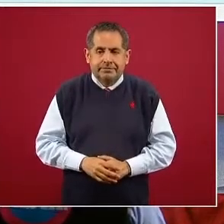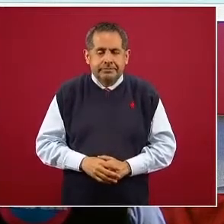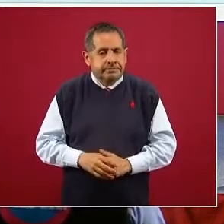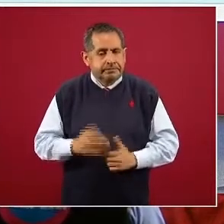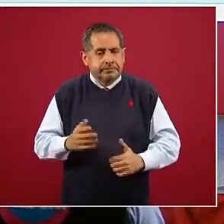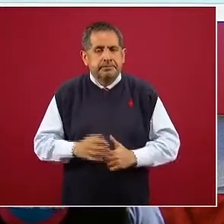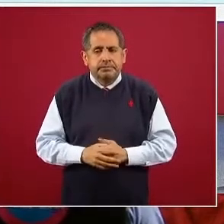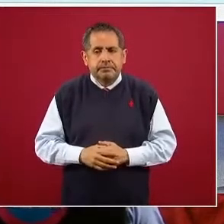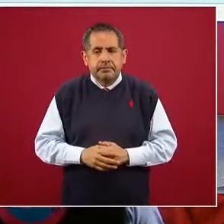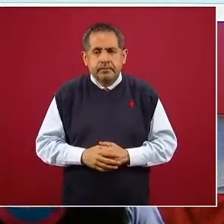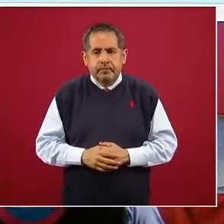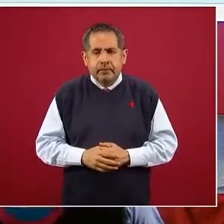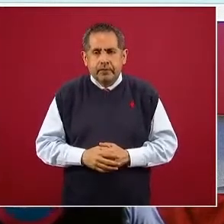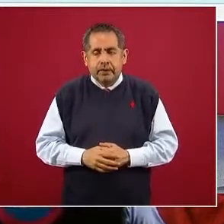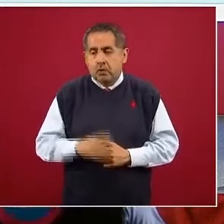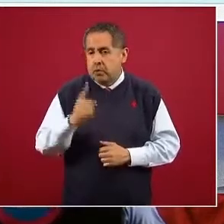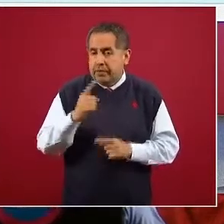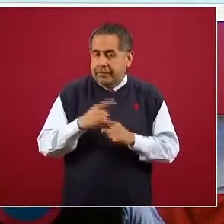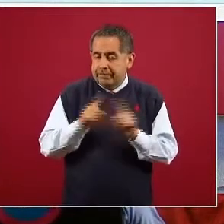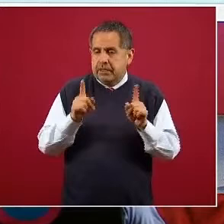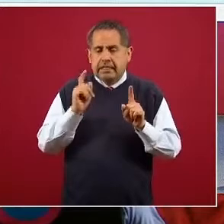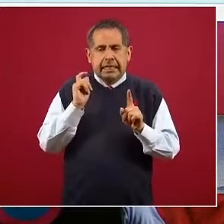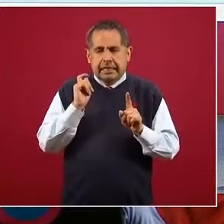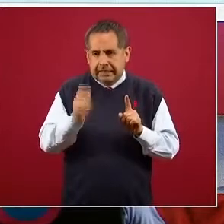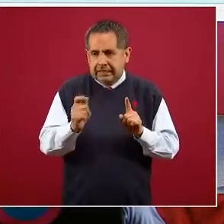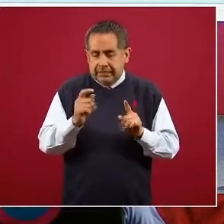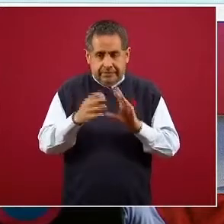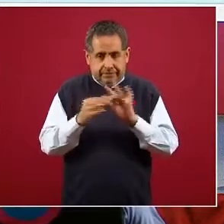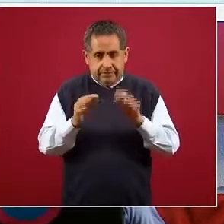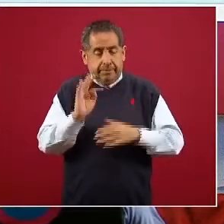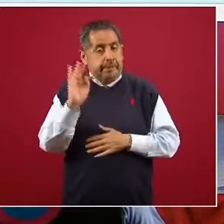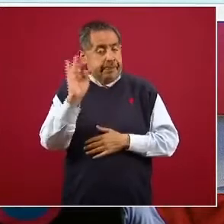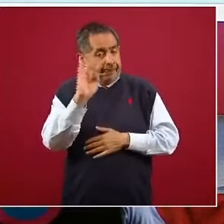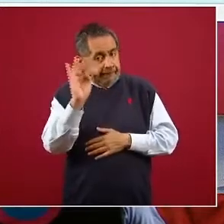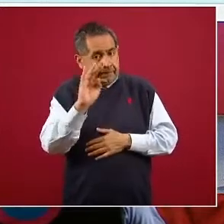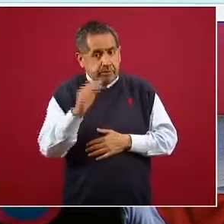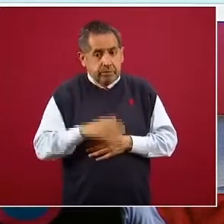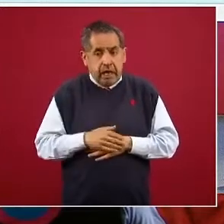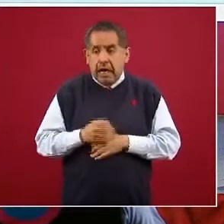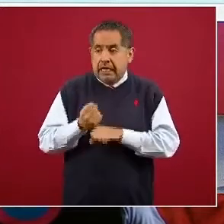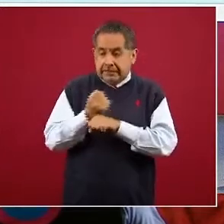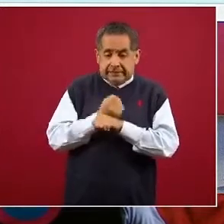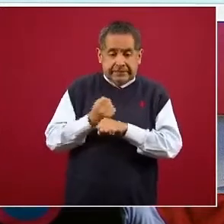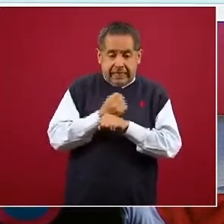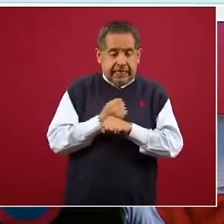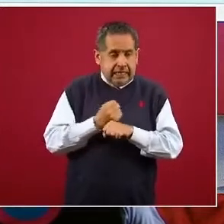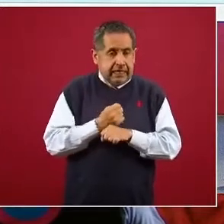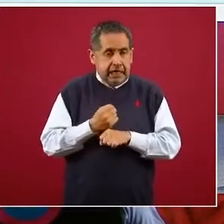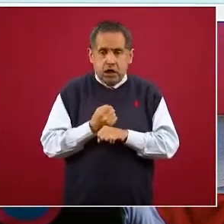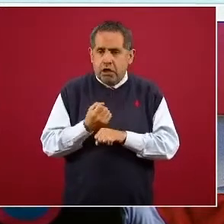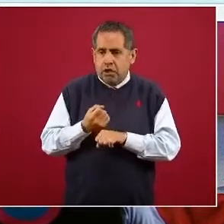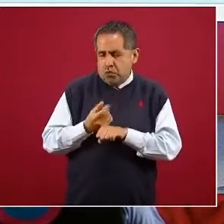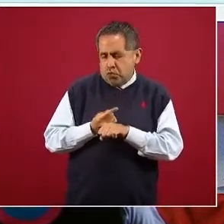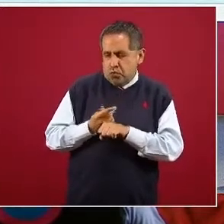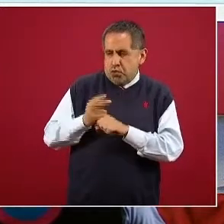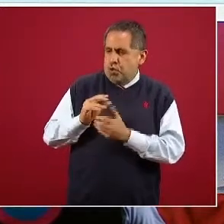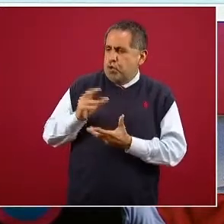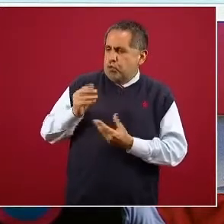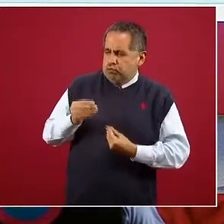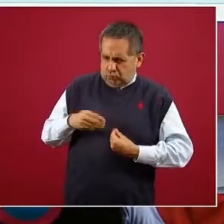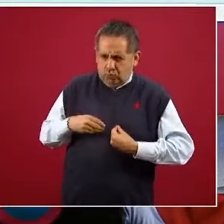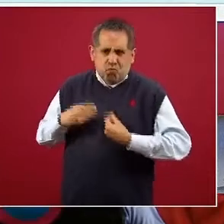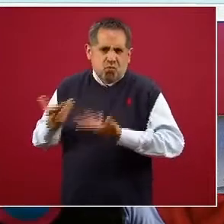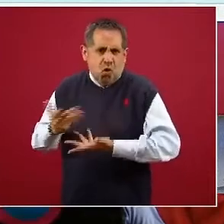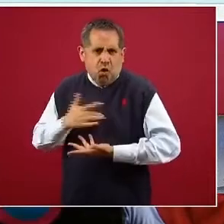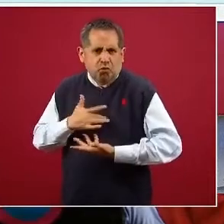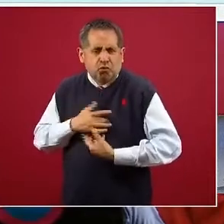Pues bien, vamos a hacer la diferencia porque podemos incrementar la donación voluntaria y altruista de sangre en